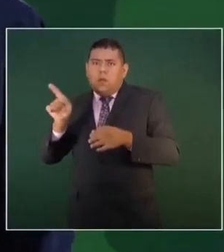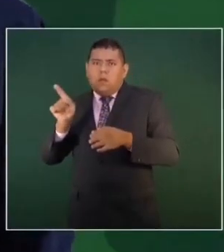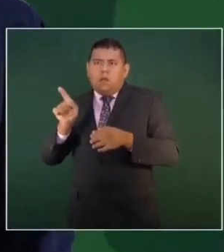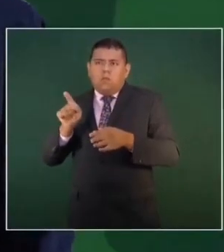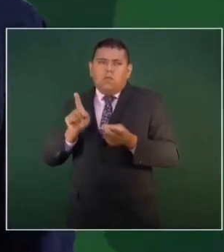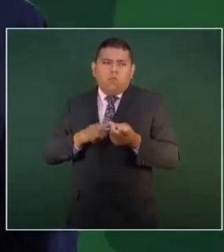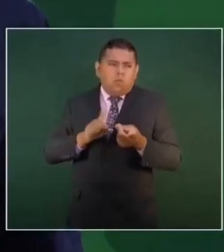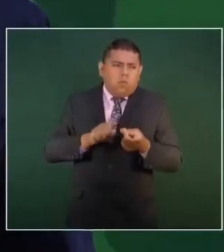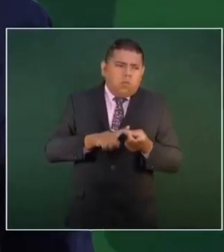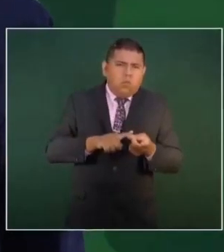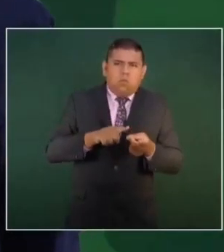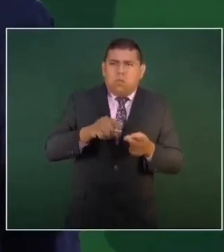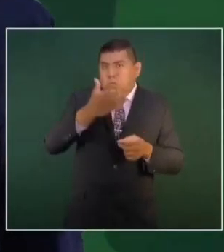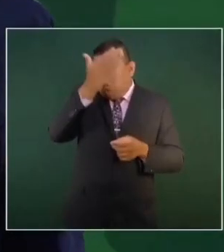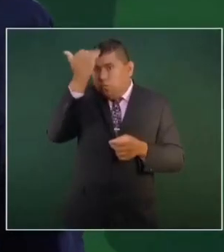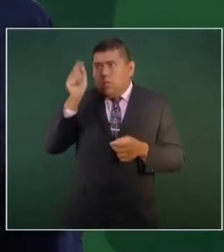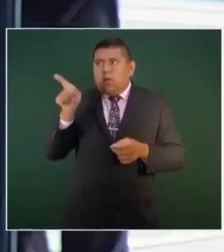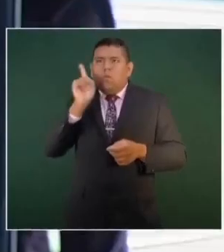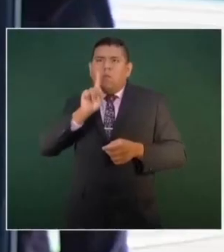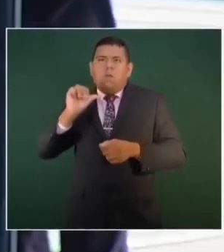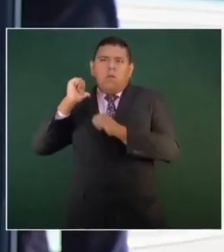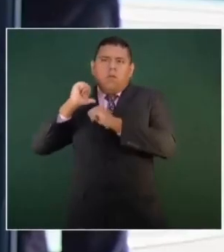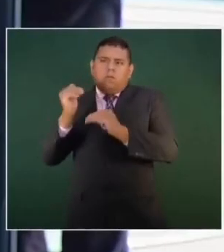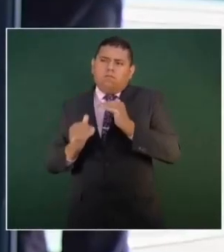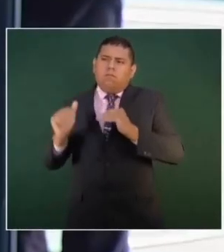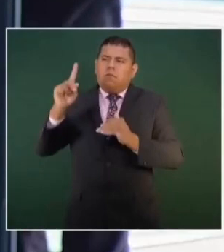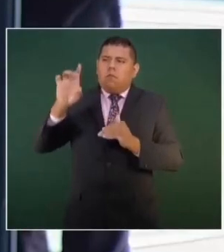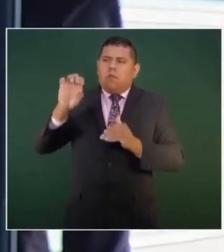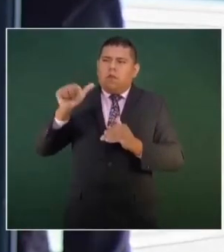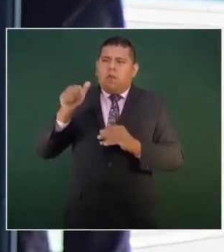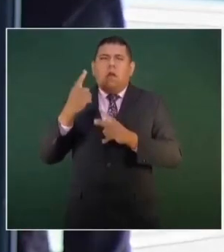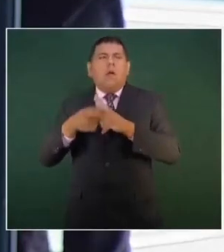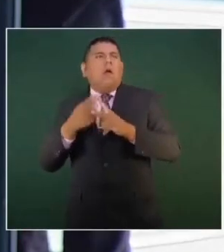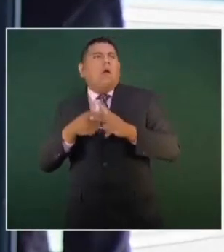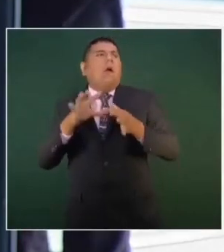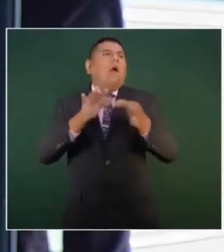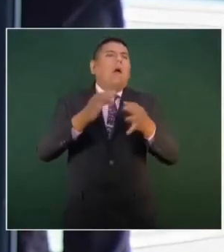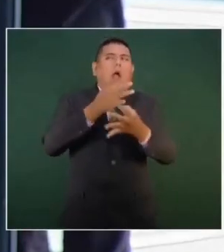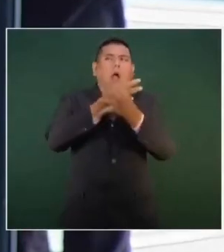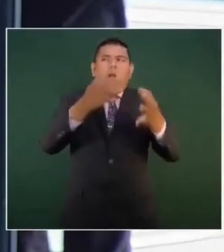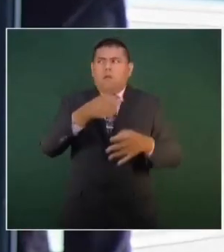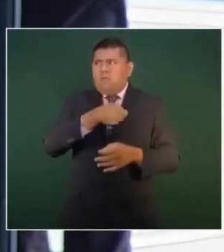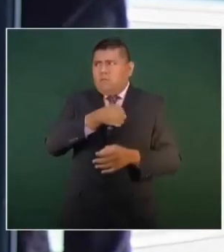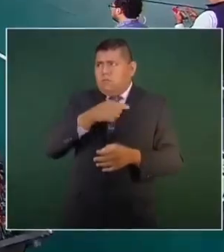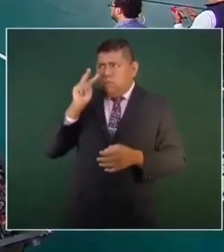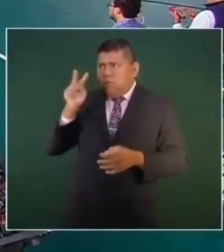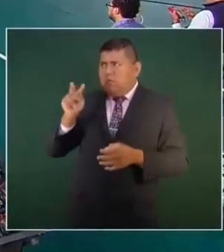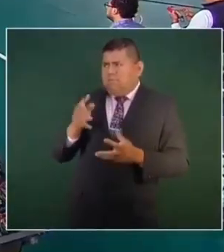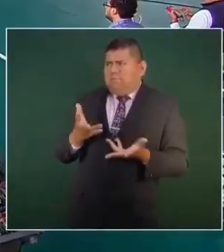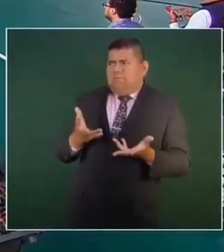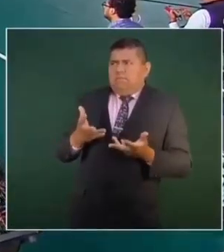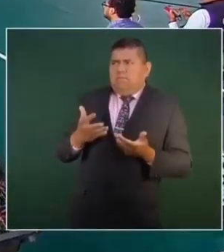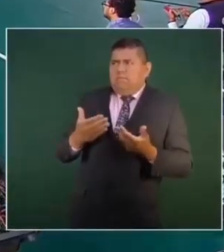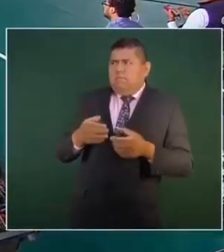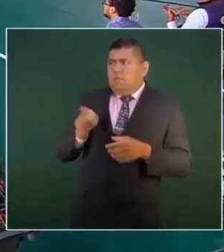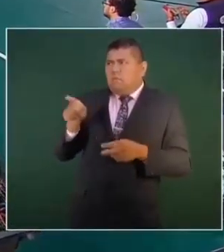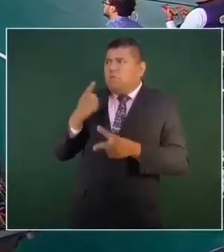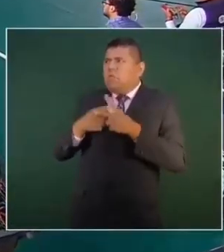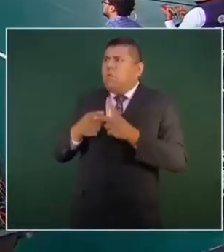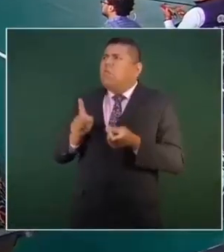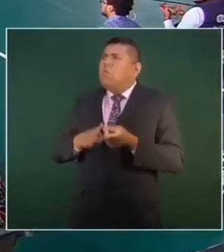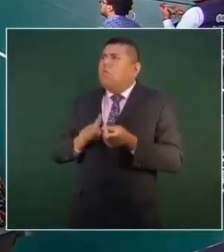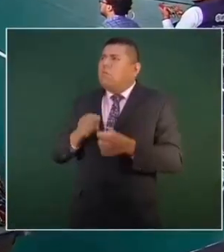que señala que los cárteles de Sinaloa y Jalisco Nueva Generación operan casi 45,000 elementos en más de 100